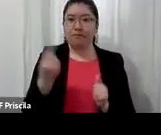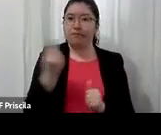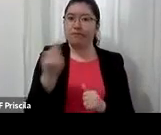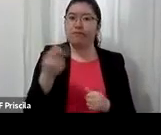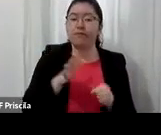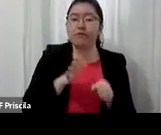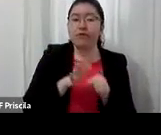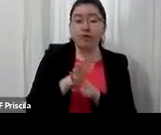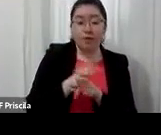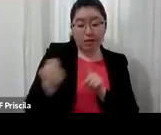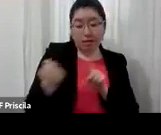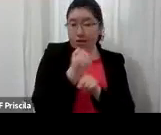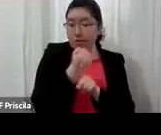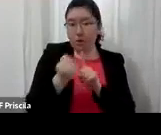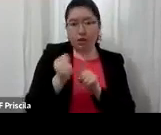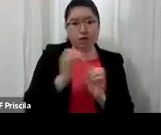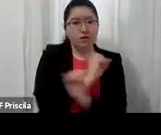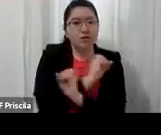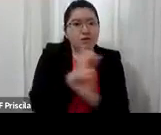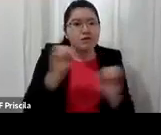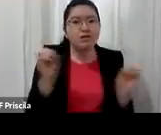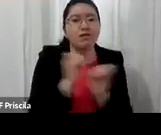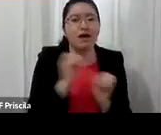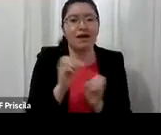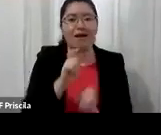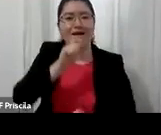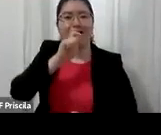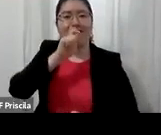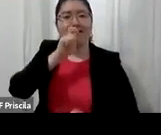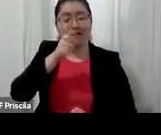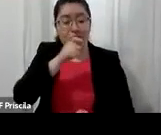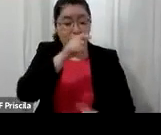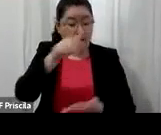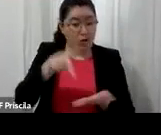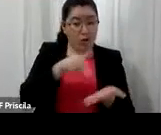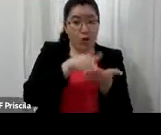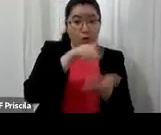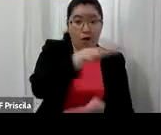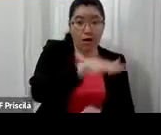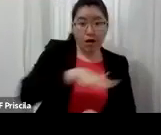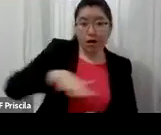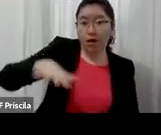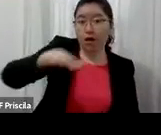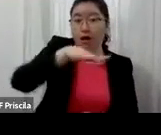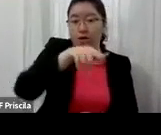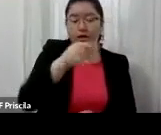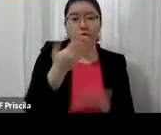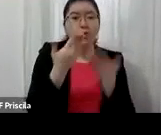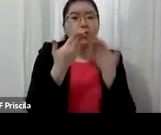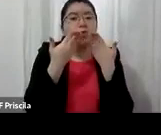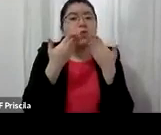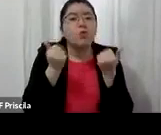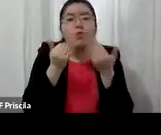que es la no violencia. Quiere decir, a la lucha por conquistar espacios en donde no haya estas